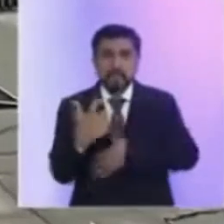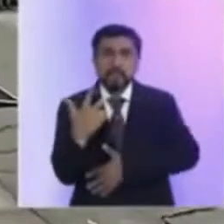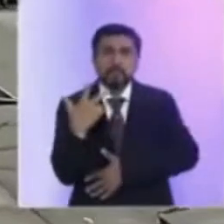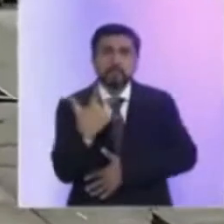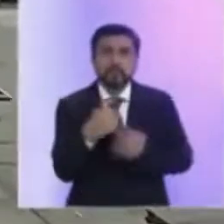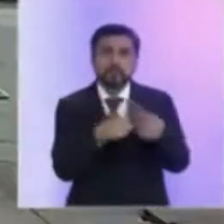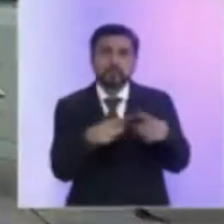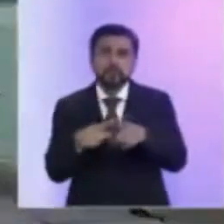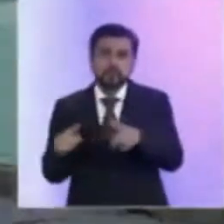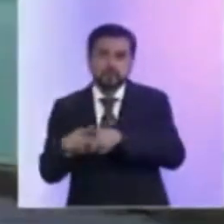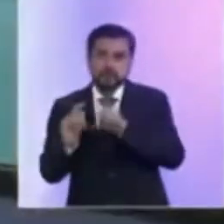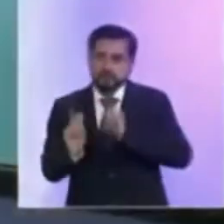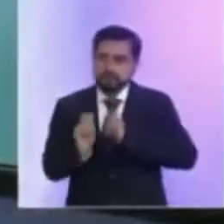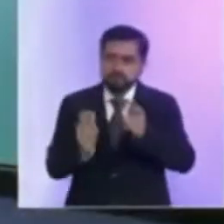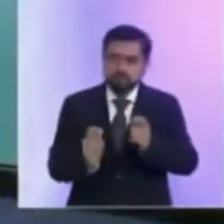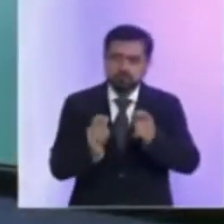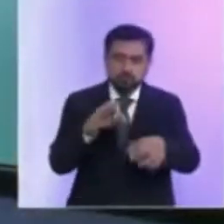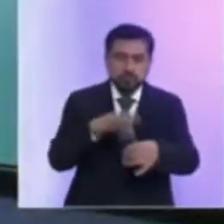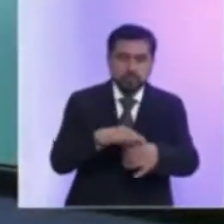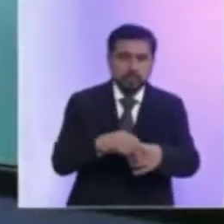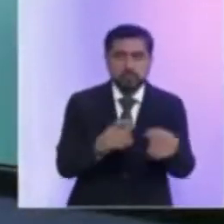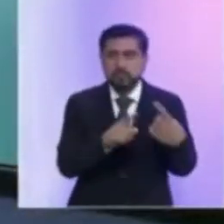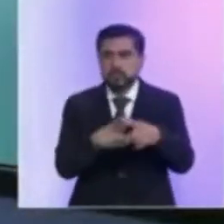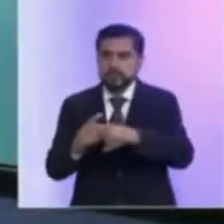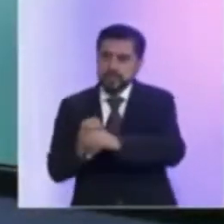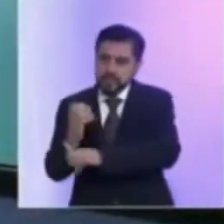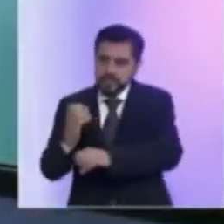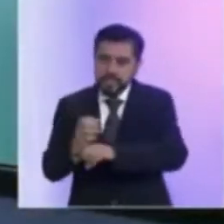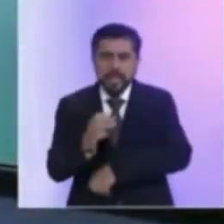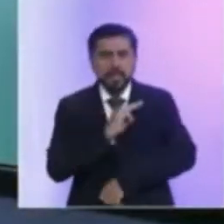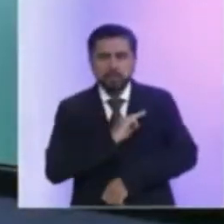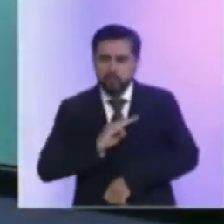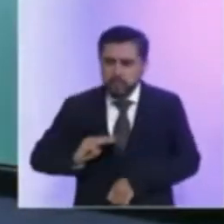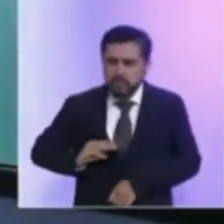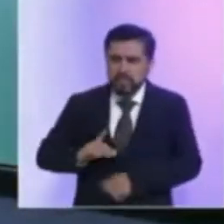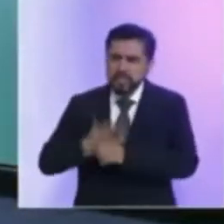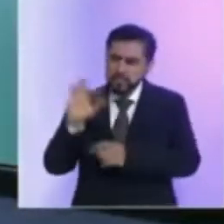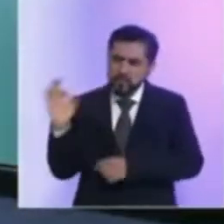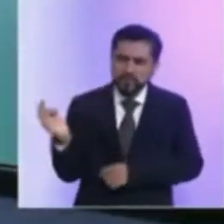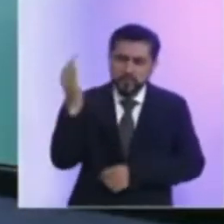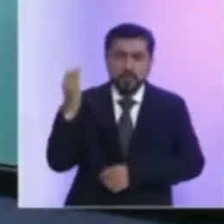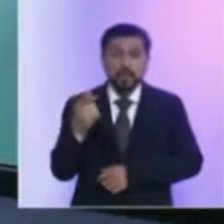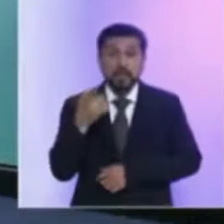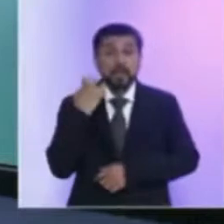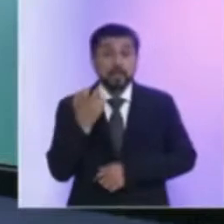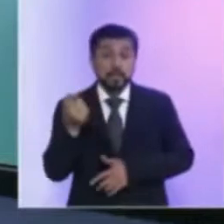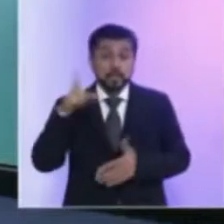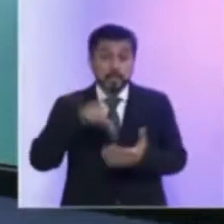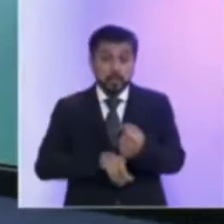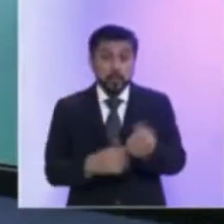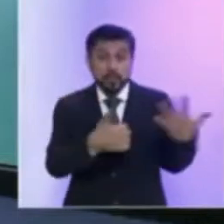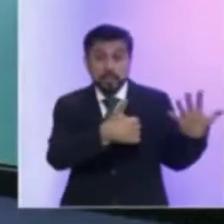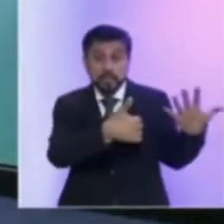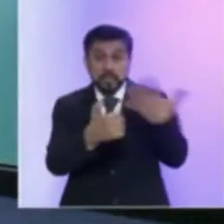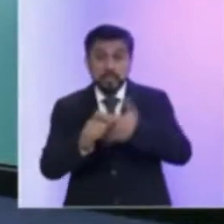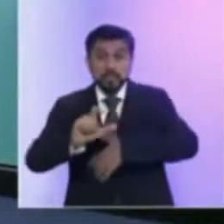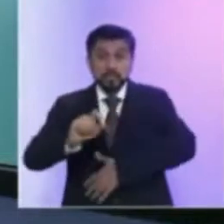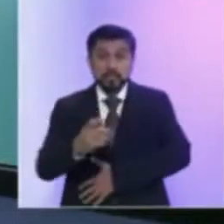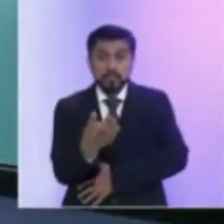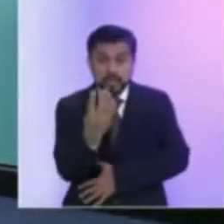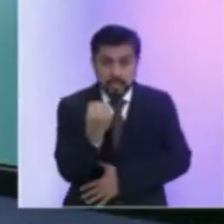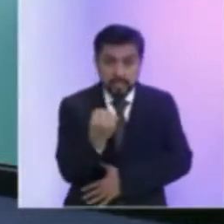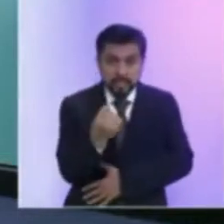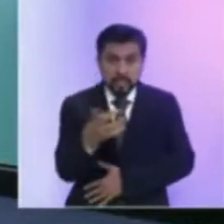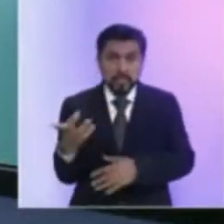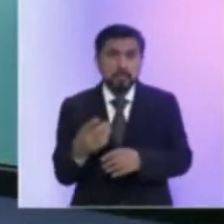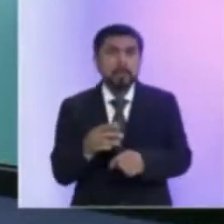cargos, tanto a nivel federal como estatal y municipal, muy importante. Y de esta cantidad, 629 cargos